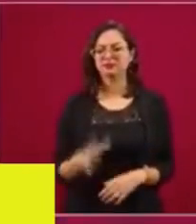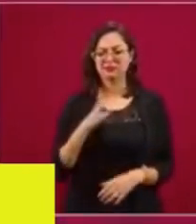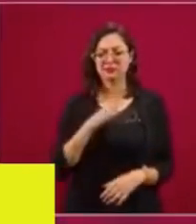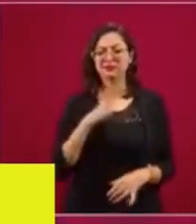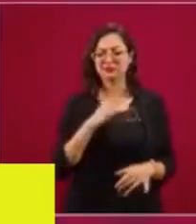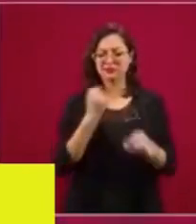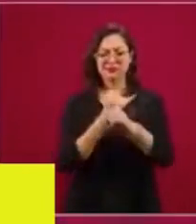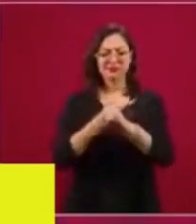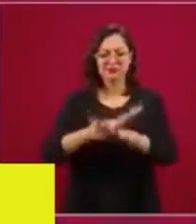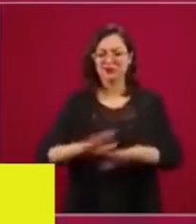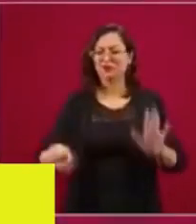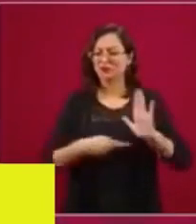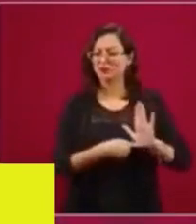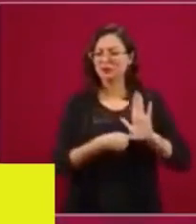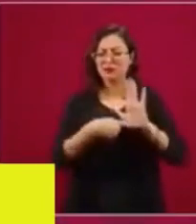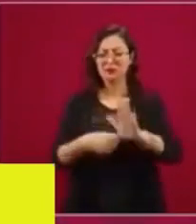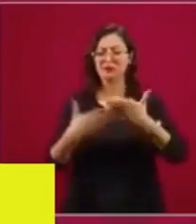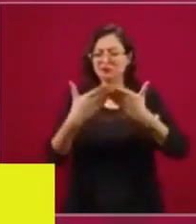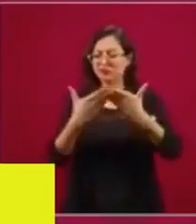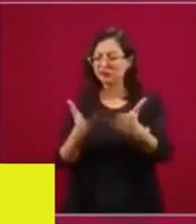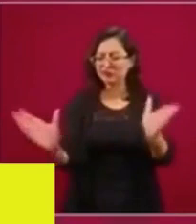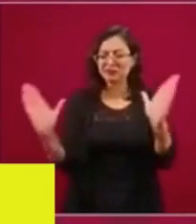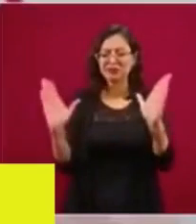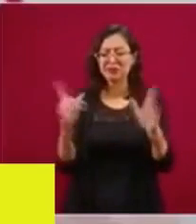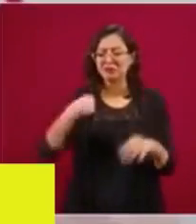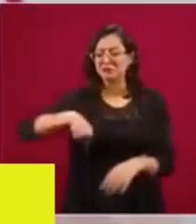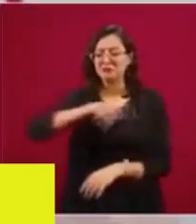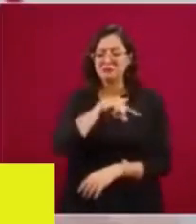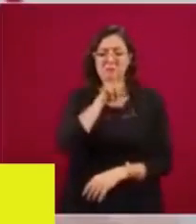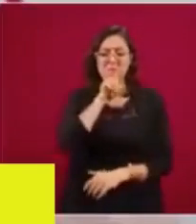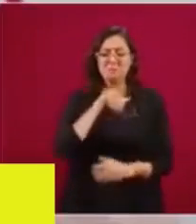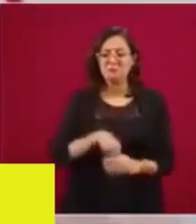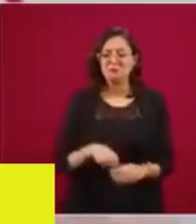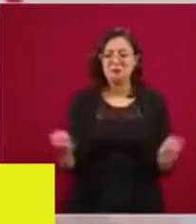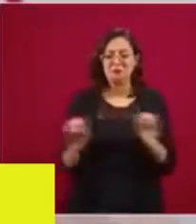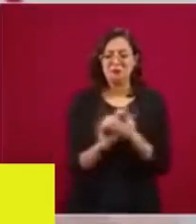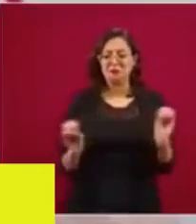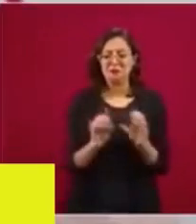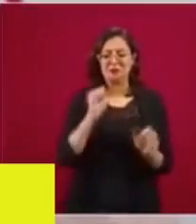está en las redes y no ocultamos nada.